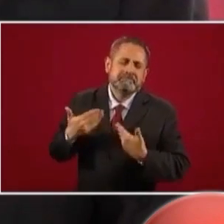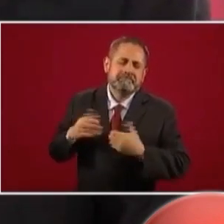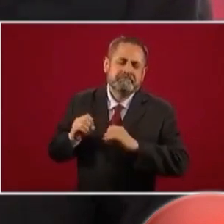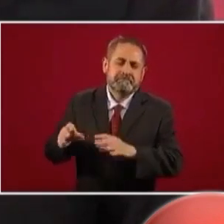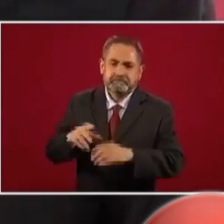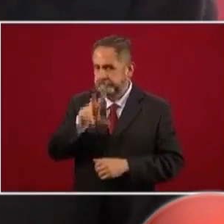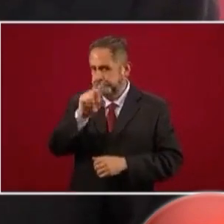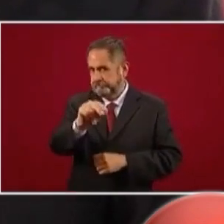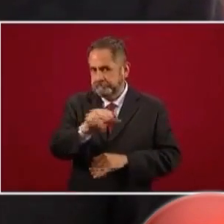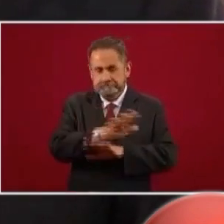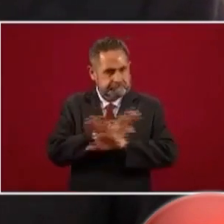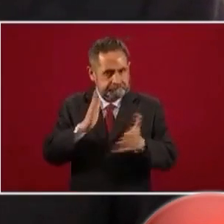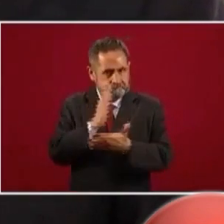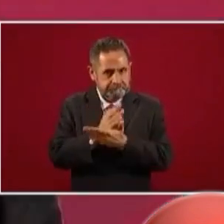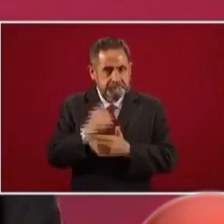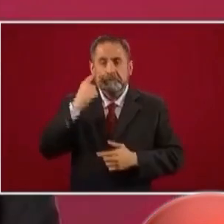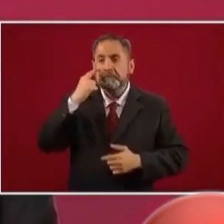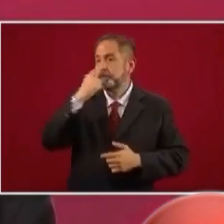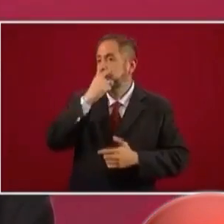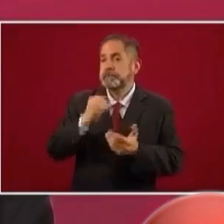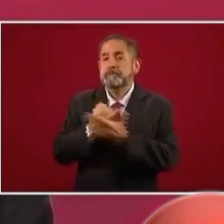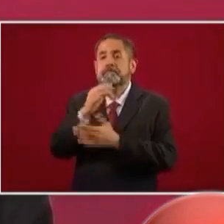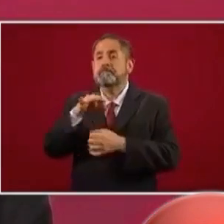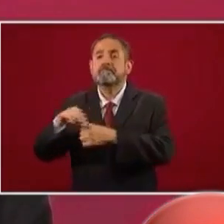va a haber democracia.